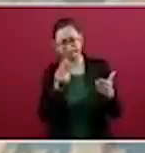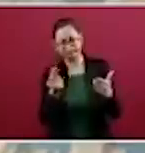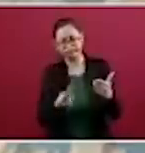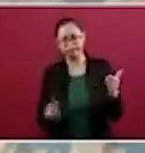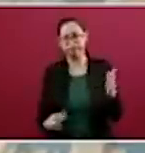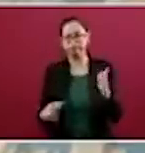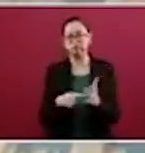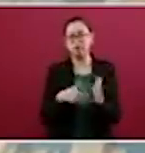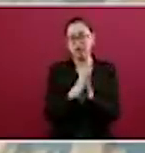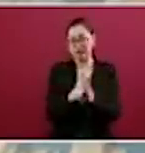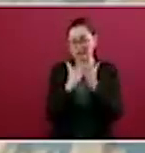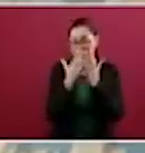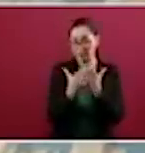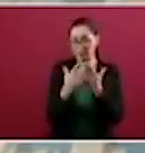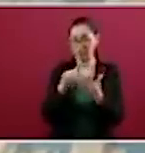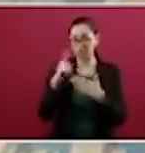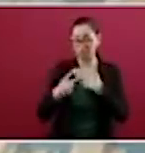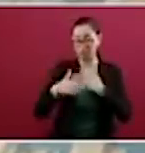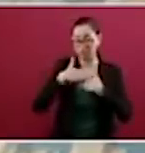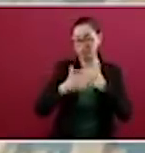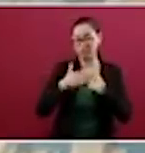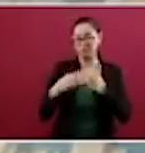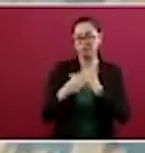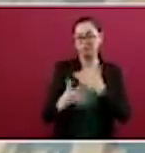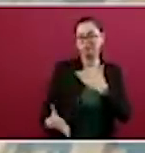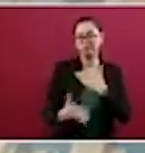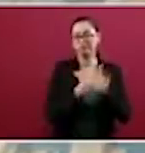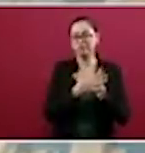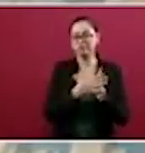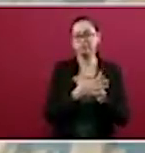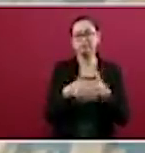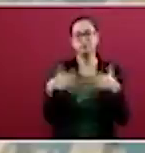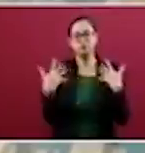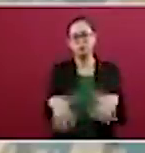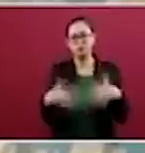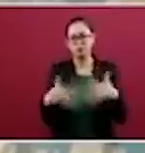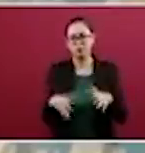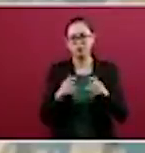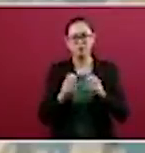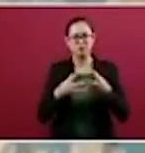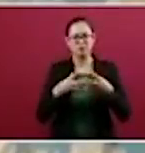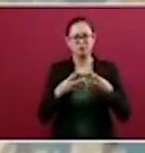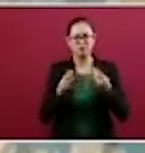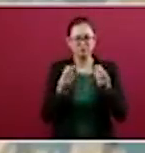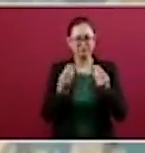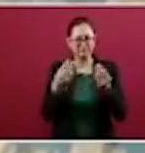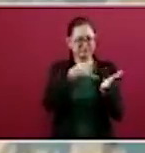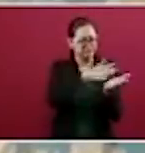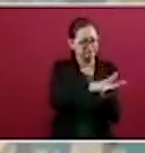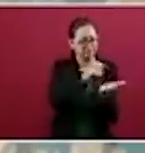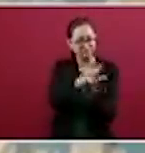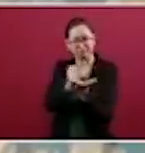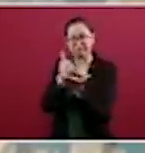para la portada de los libros de texto gratuitos, imagen que gracias a su masiva multiplicación industrial se